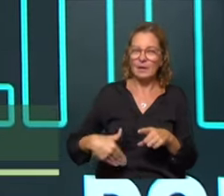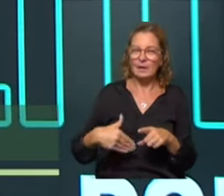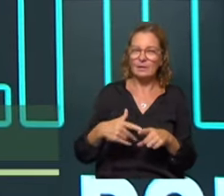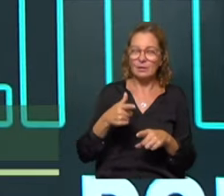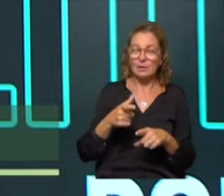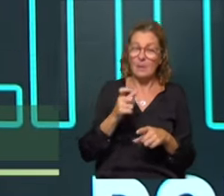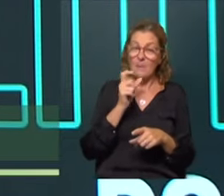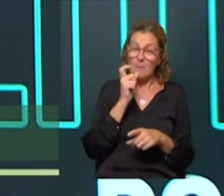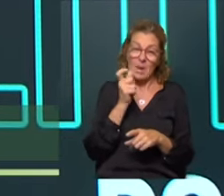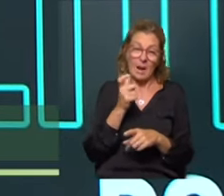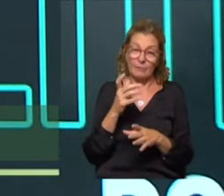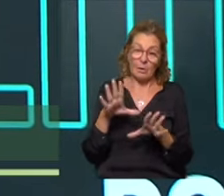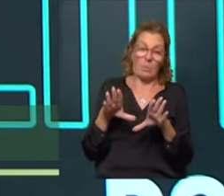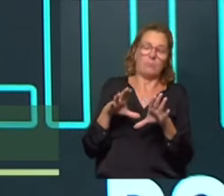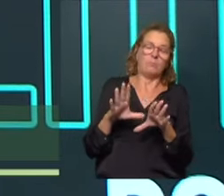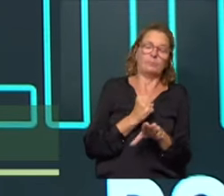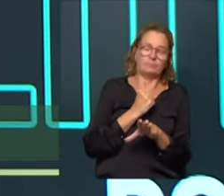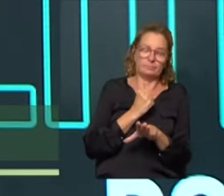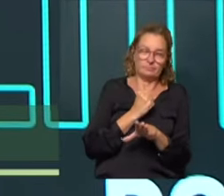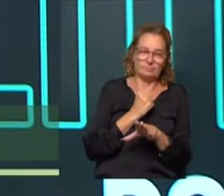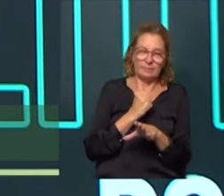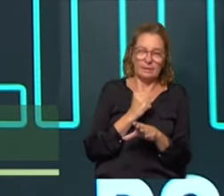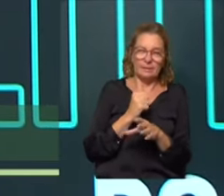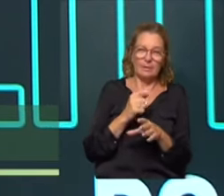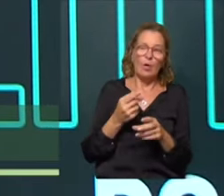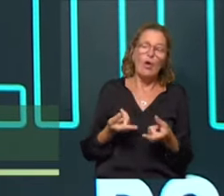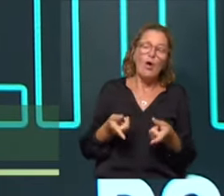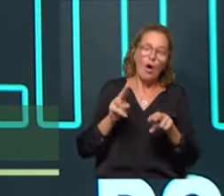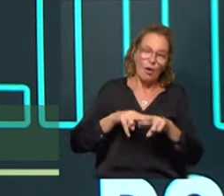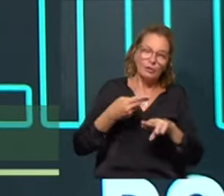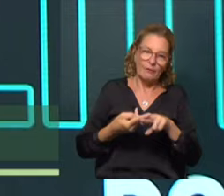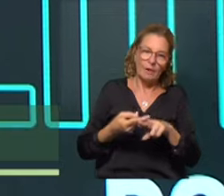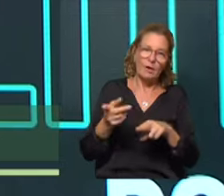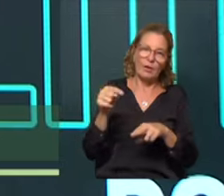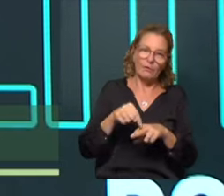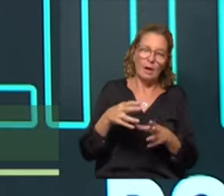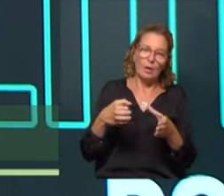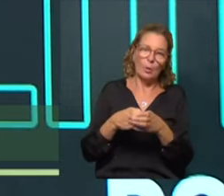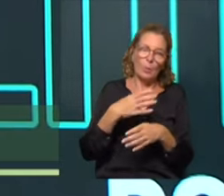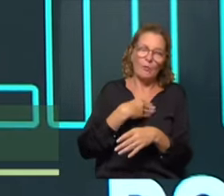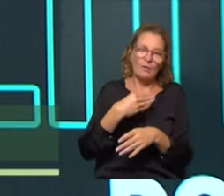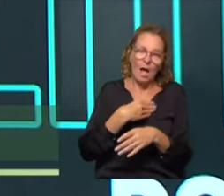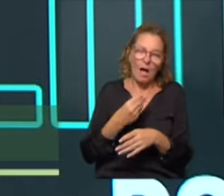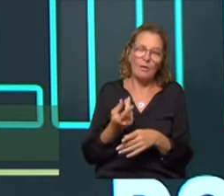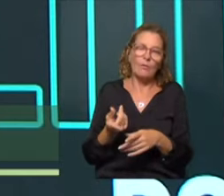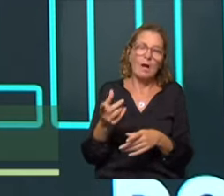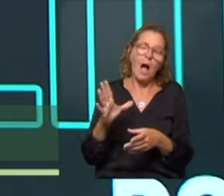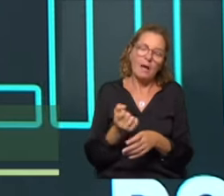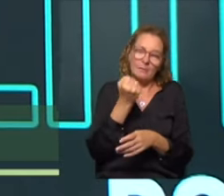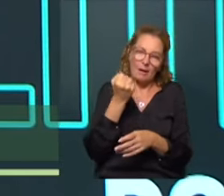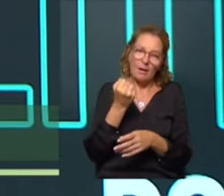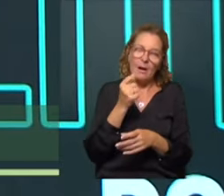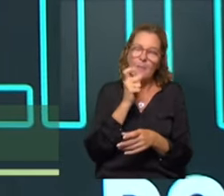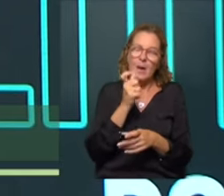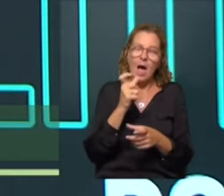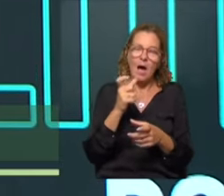fuertemente de ese concepto, que claramente va a ser retomado por los candidatos o candidatas del Partido Nacional, también en el